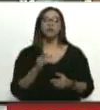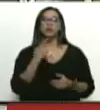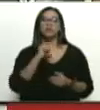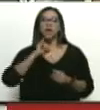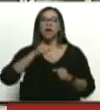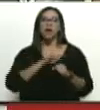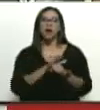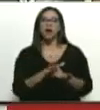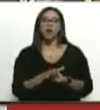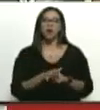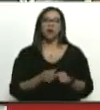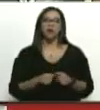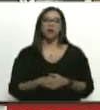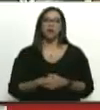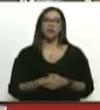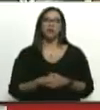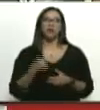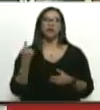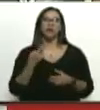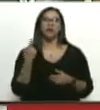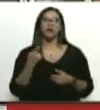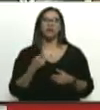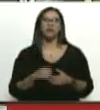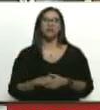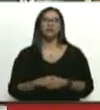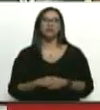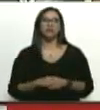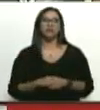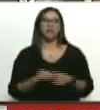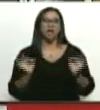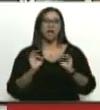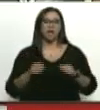ayer, solo el chinito de Recade, nadie más.